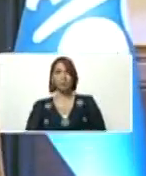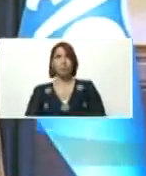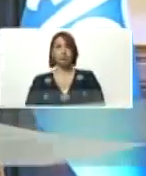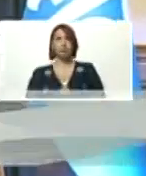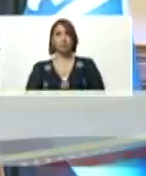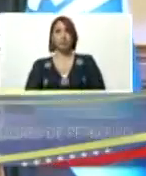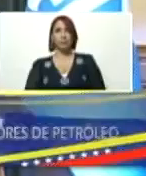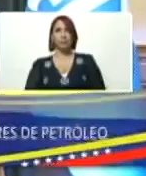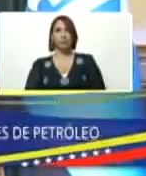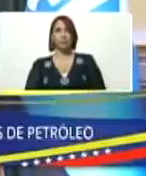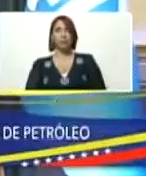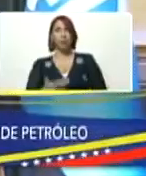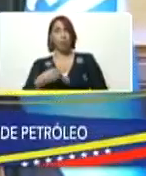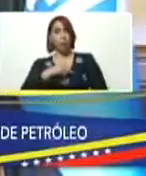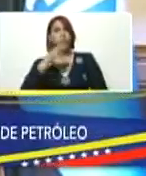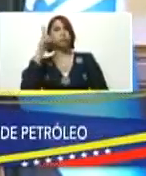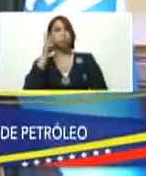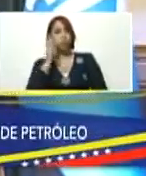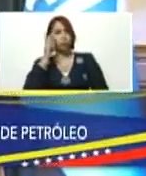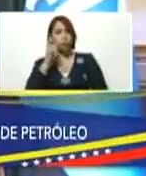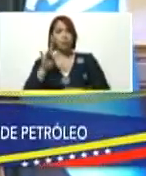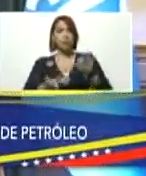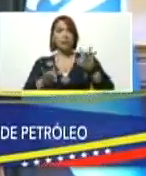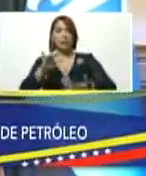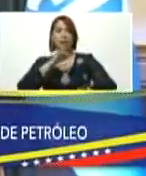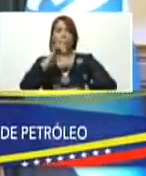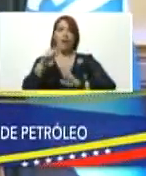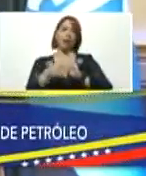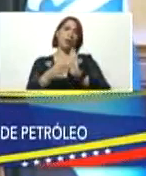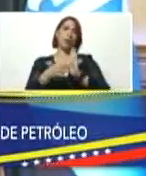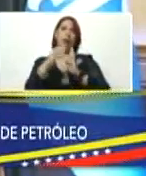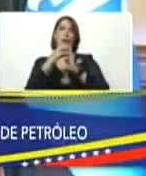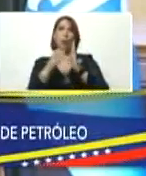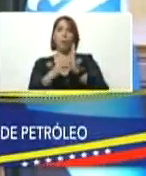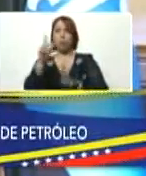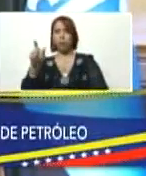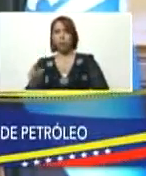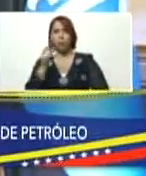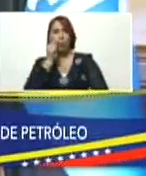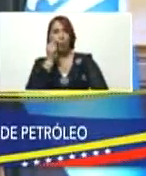Ya escuchábamos al secretario general de la OPEP, Mohamed Barquindo.